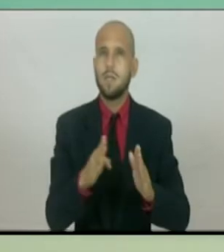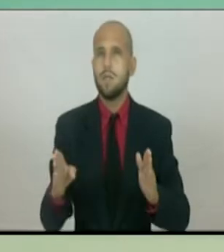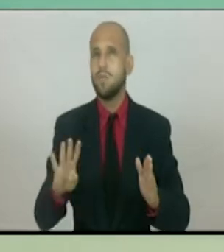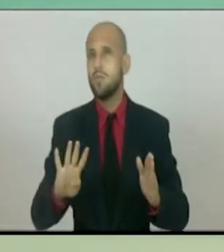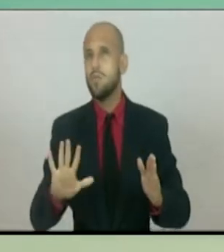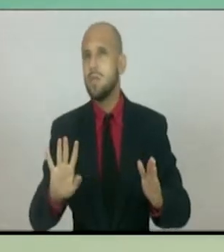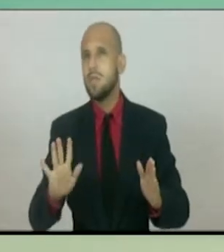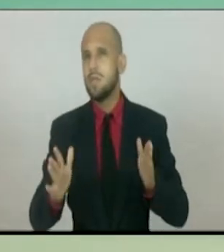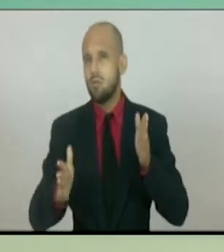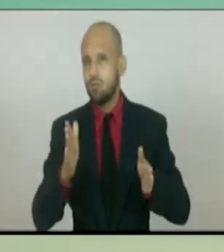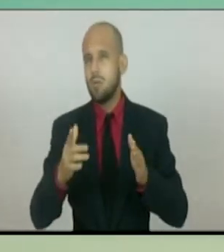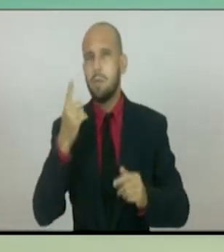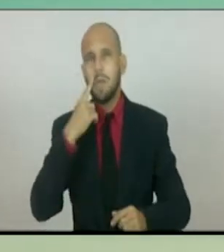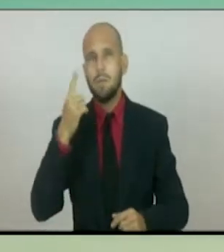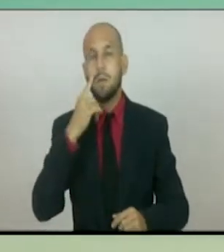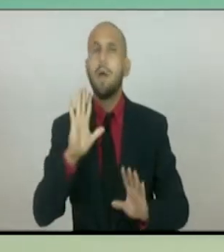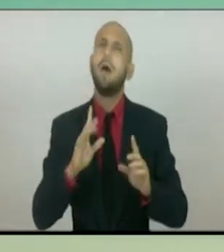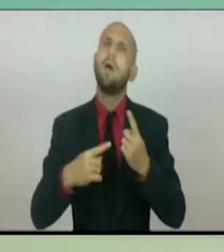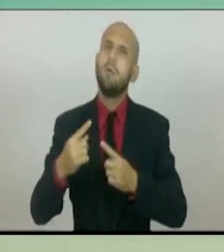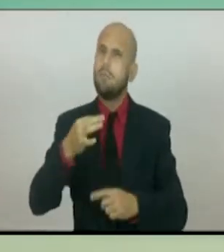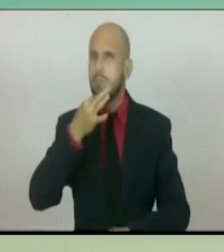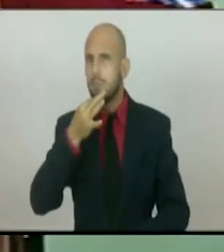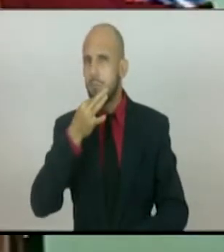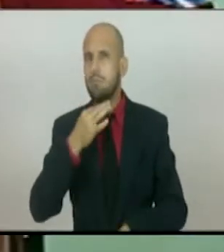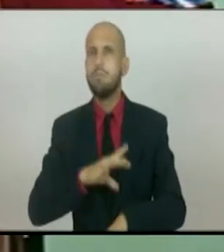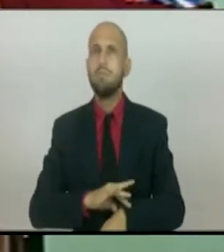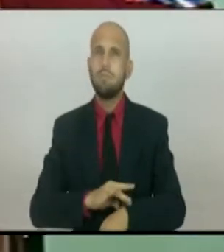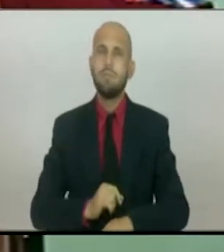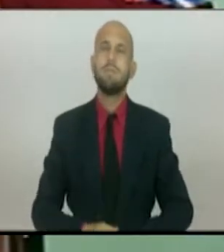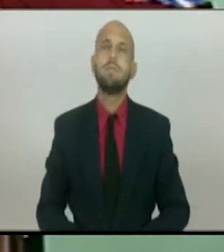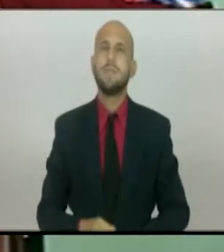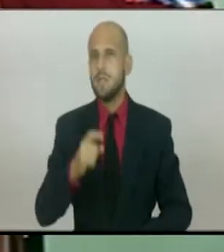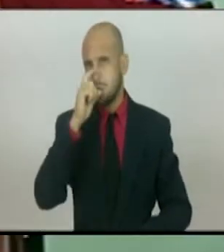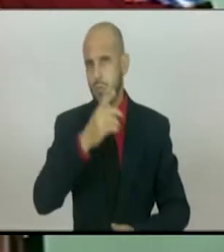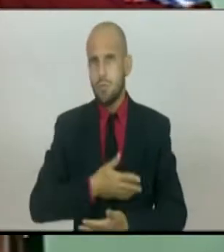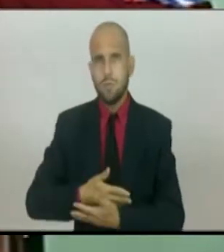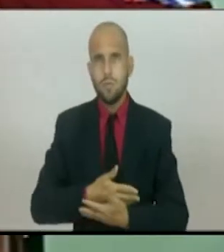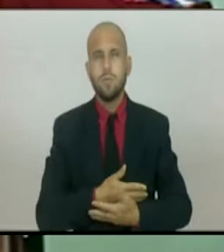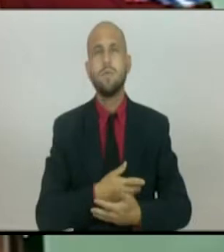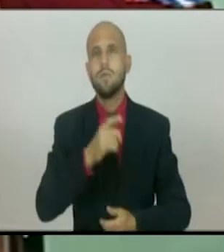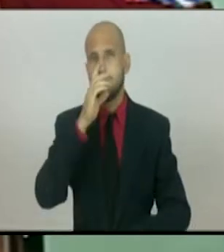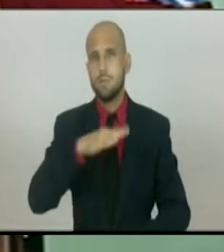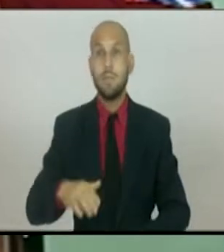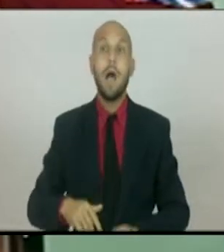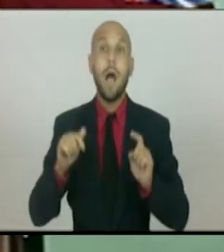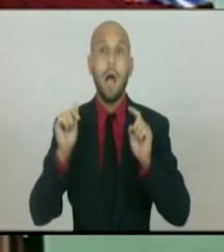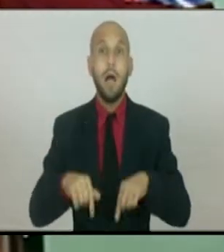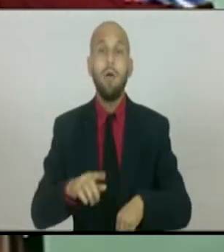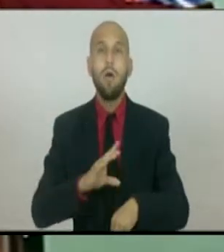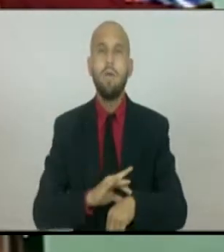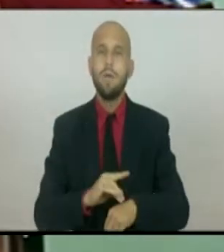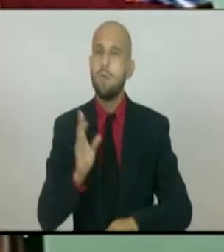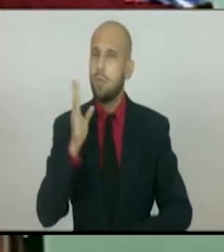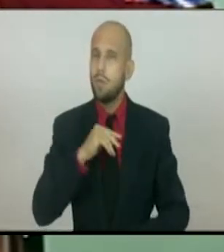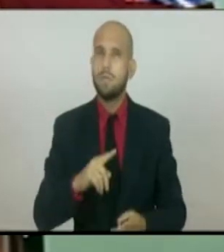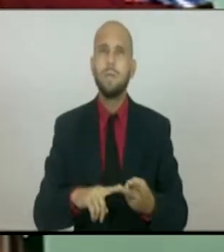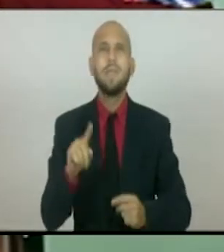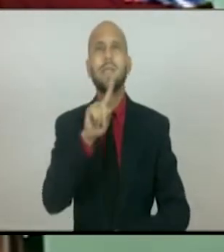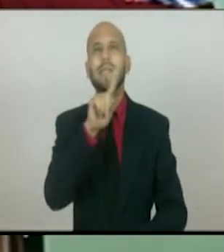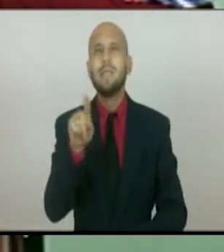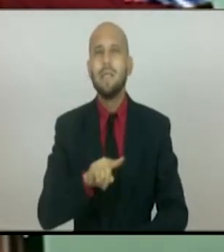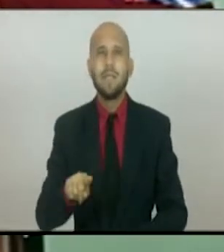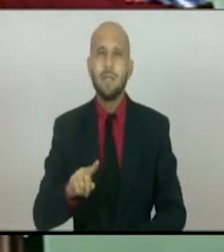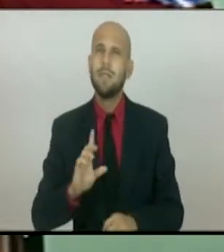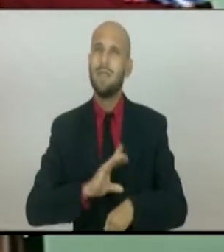45 años, pero sí se reportan casos de dengue. ¿Y de dengue Zika? Pediátrica. No, dengue no tenemos en estos momentos. ¿Zika? No, Zika no tiene. Zika no